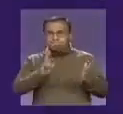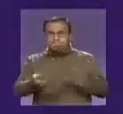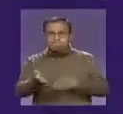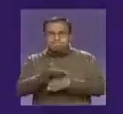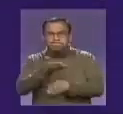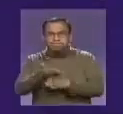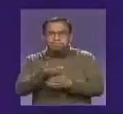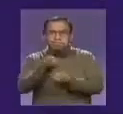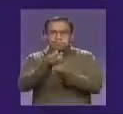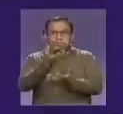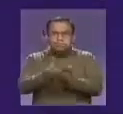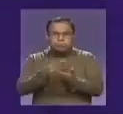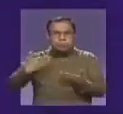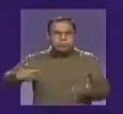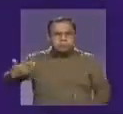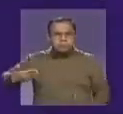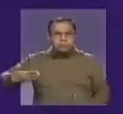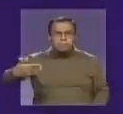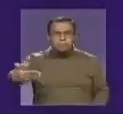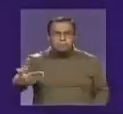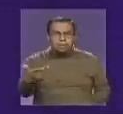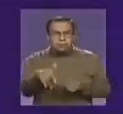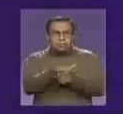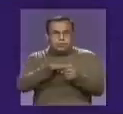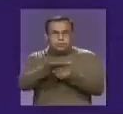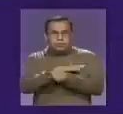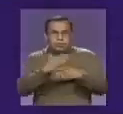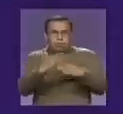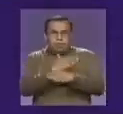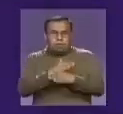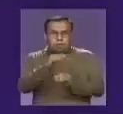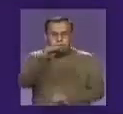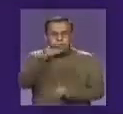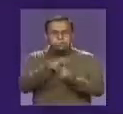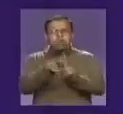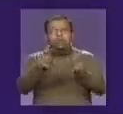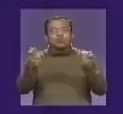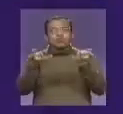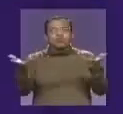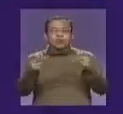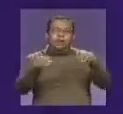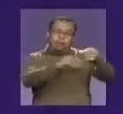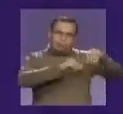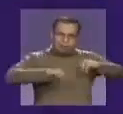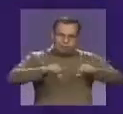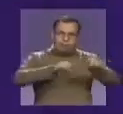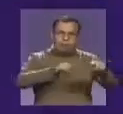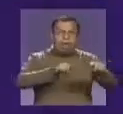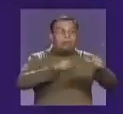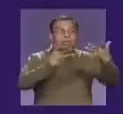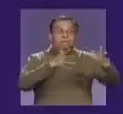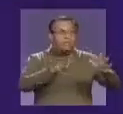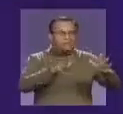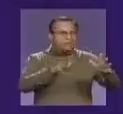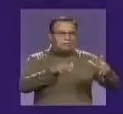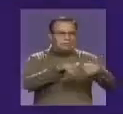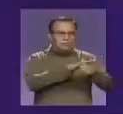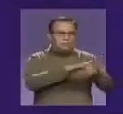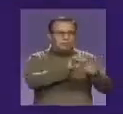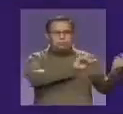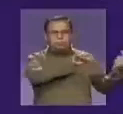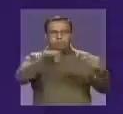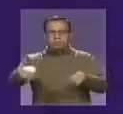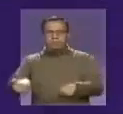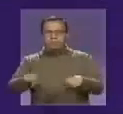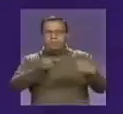problemas estructurales que son los que generan el conflicto en los territorios y lo que hace que muchas mujeres migren a ciudades como Bogotá.